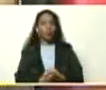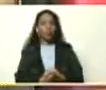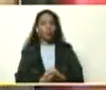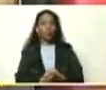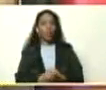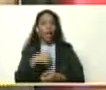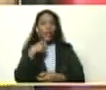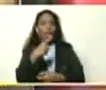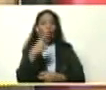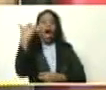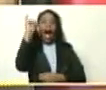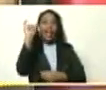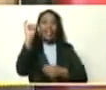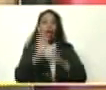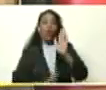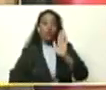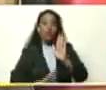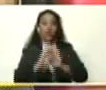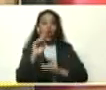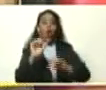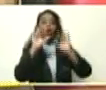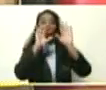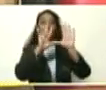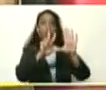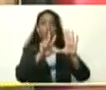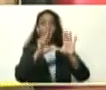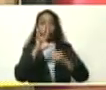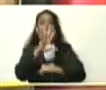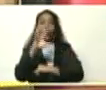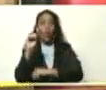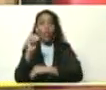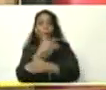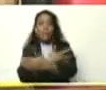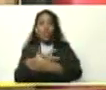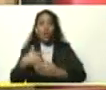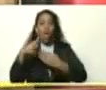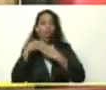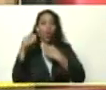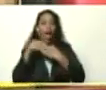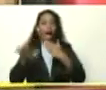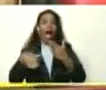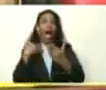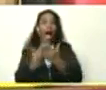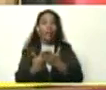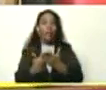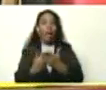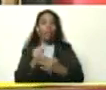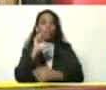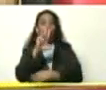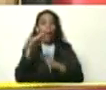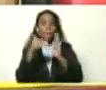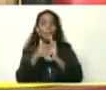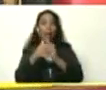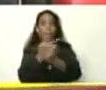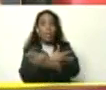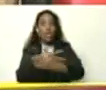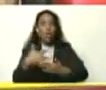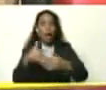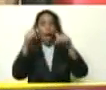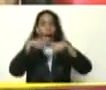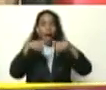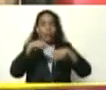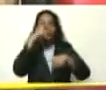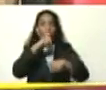Dijo, hay que aumentar de 850 millones de dólares a 3.000 millones este